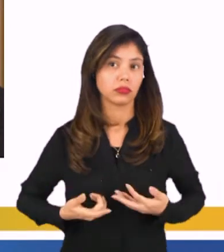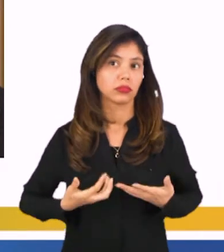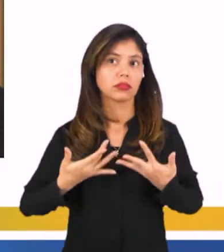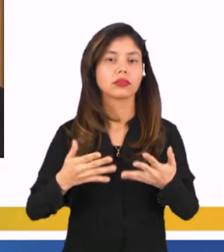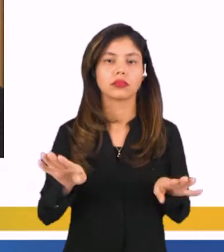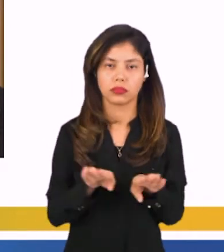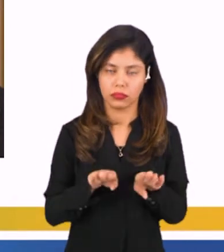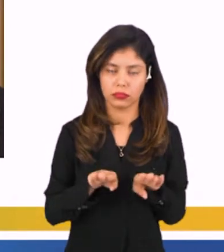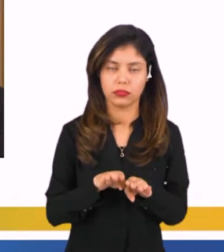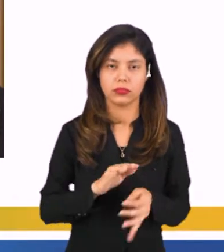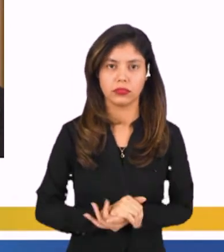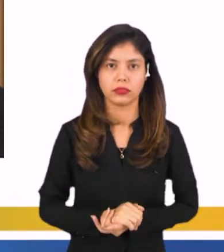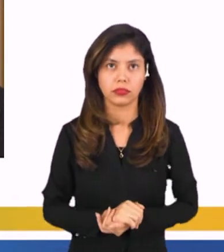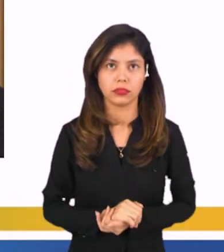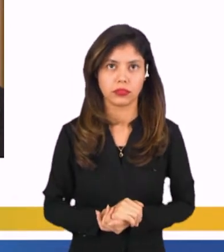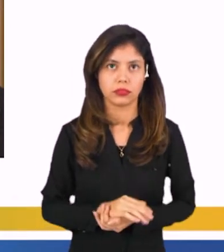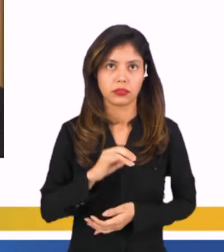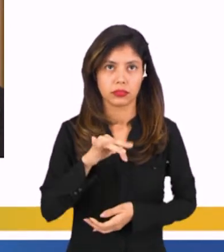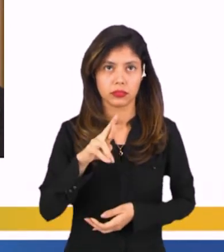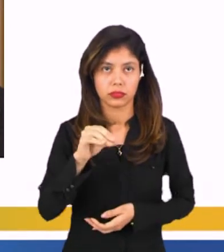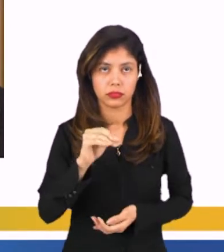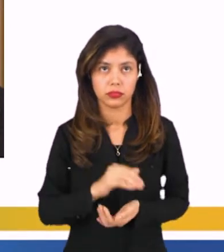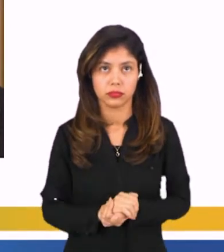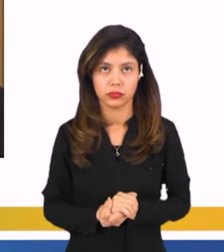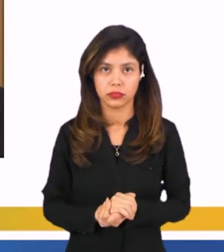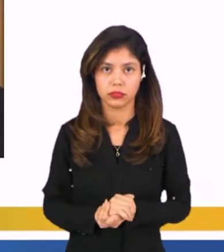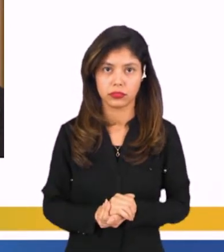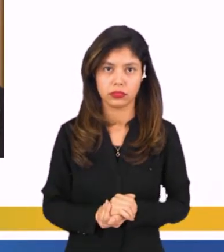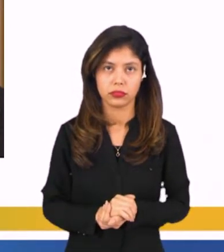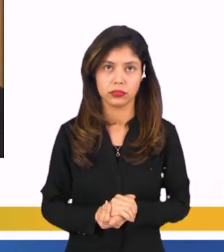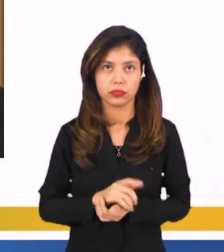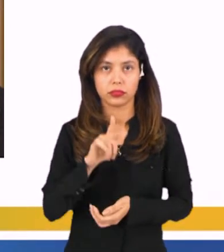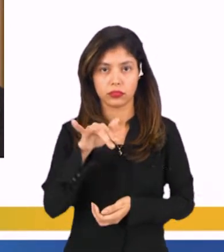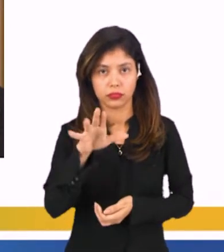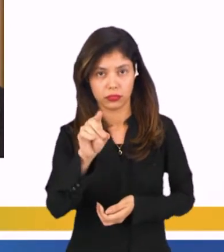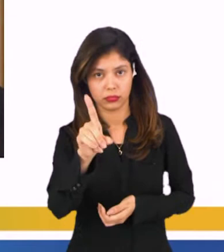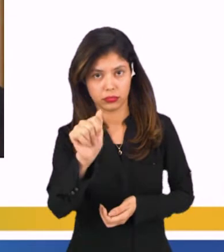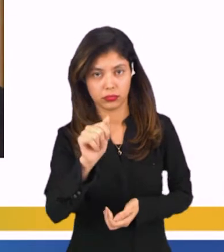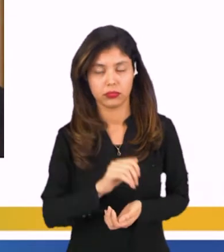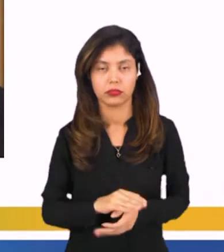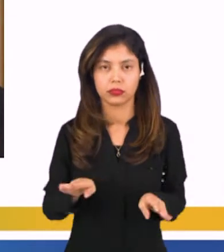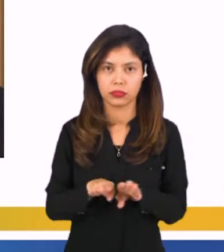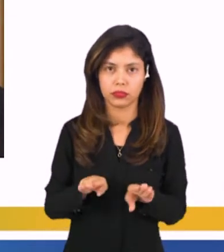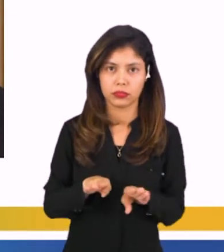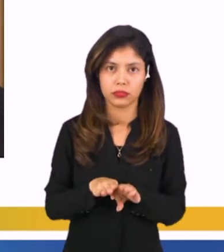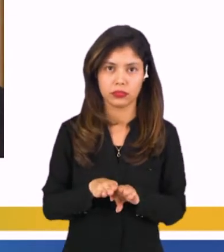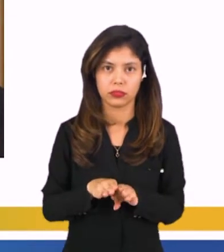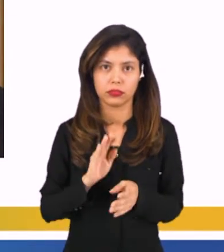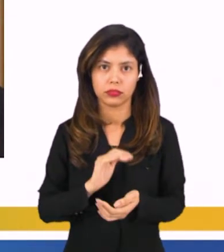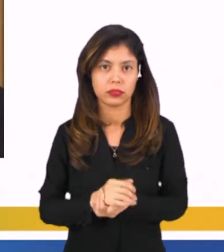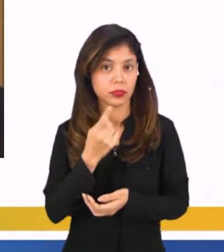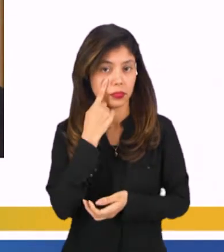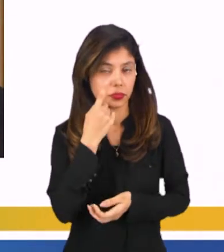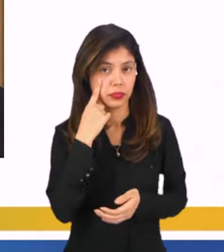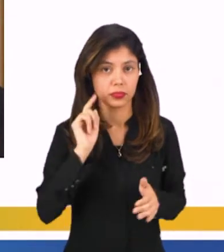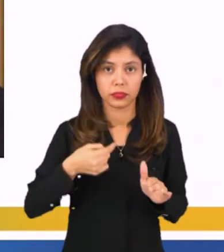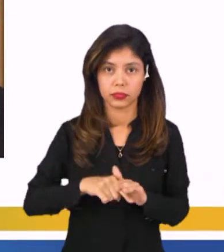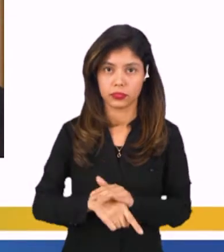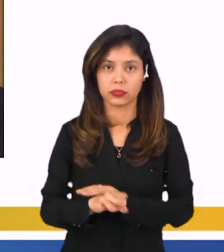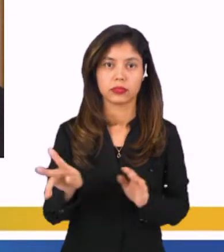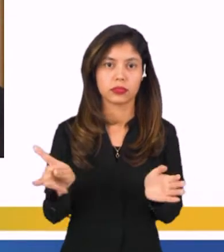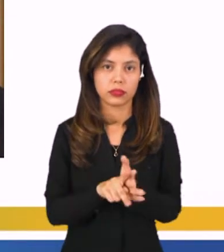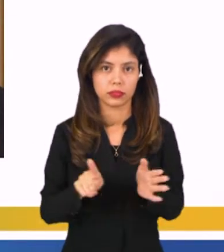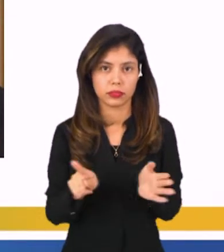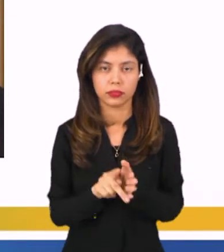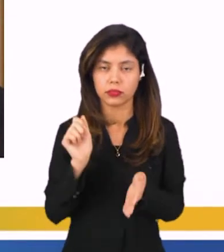incorporando mitos, lendas, superstições, né? E aquele ar místico dentro das